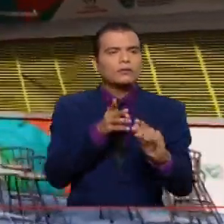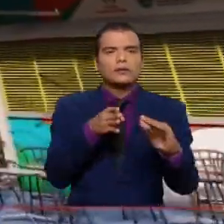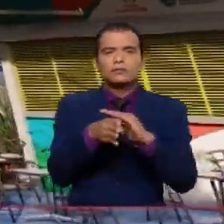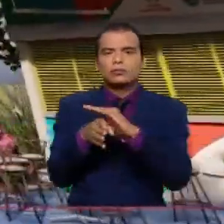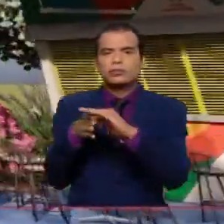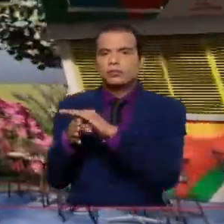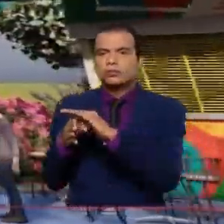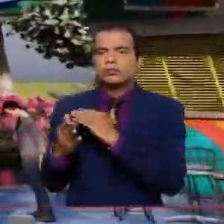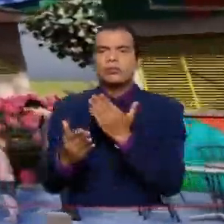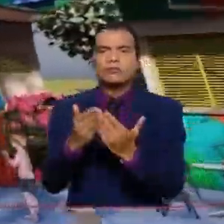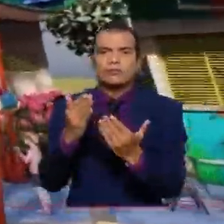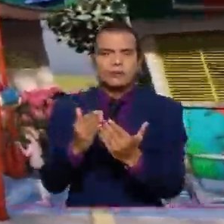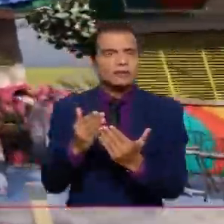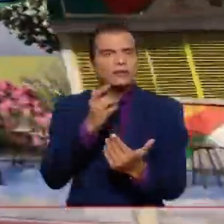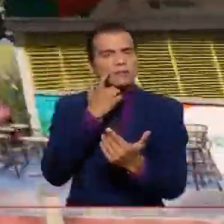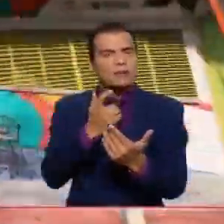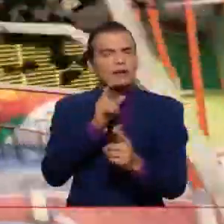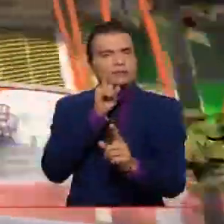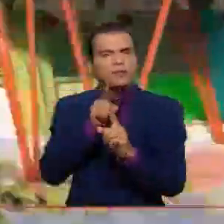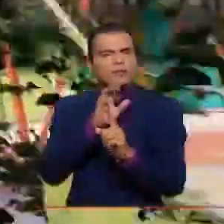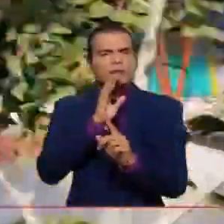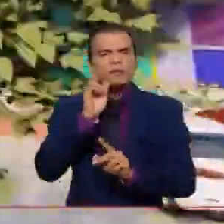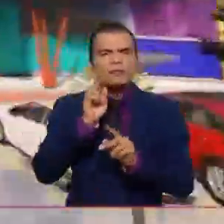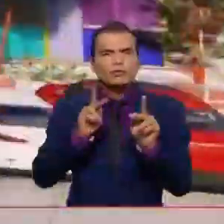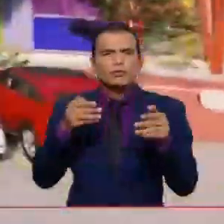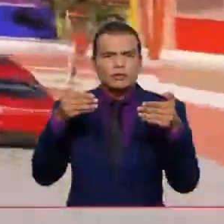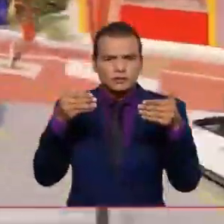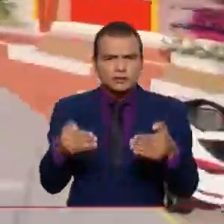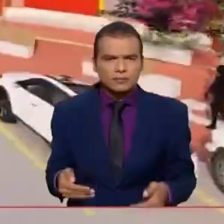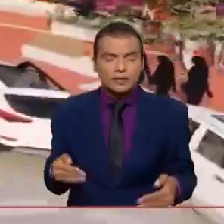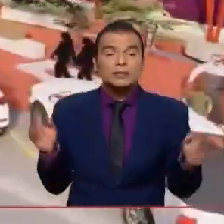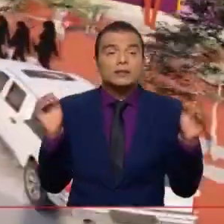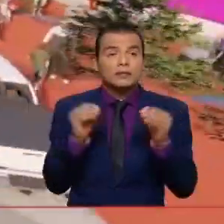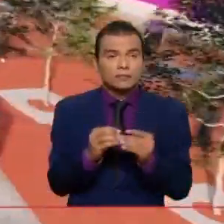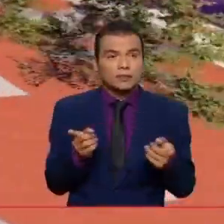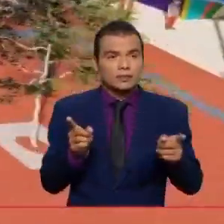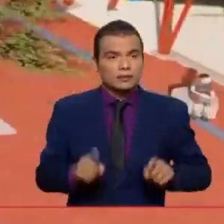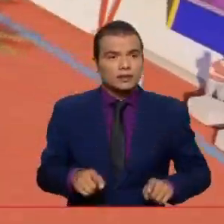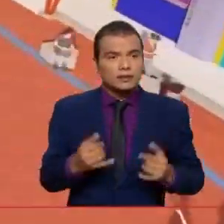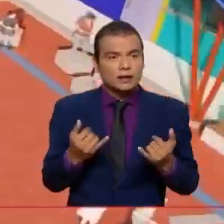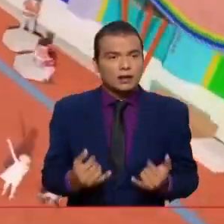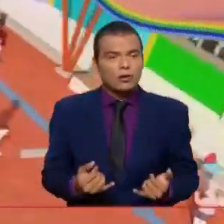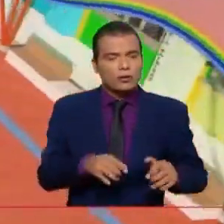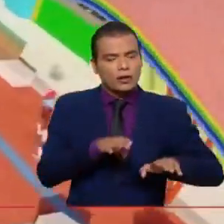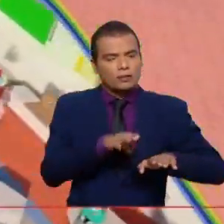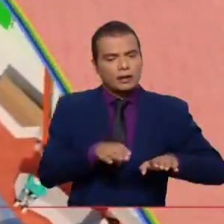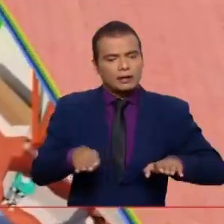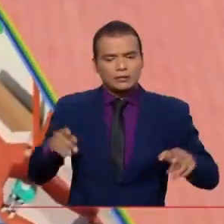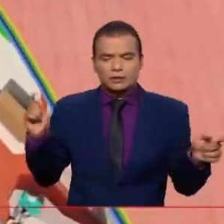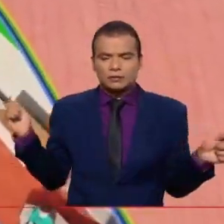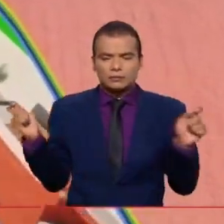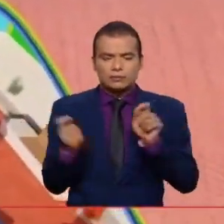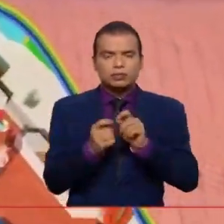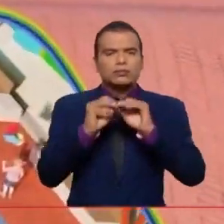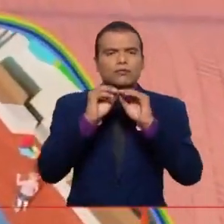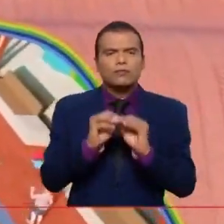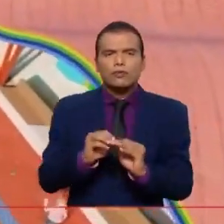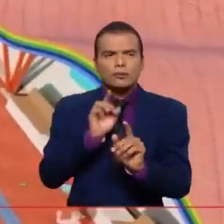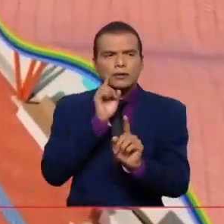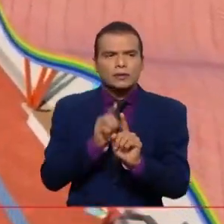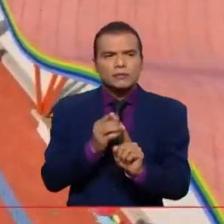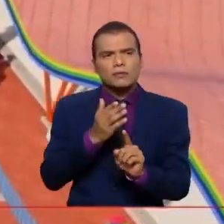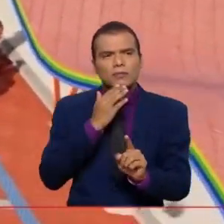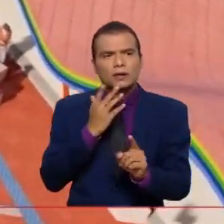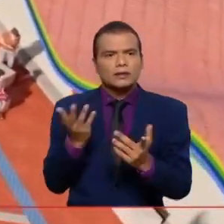las personas con movilidad reducida. Estamos reorientando todo el tema del parqueo de vehículos para que sea, digamos, mucho